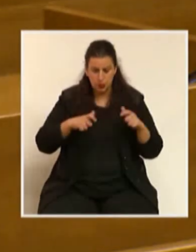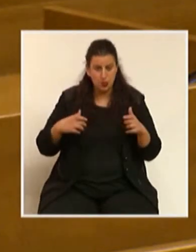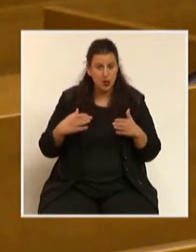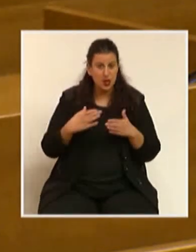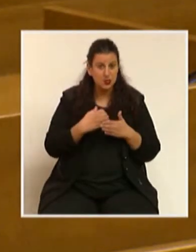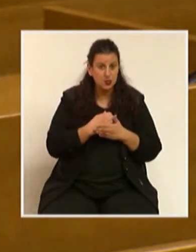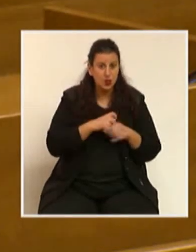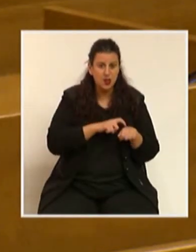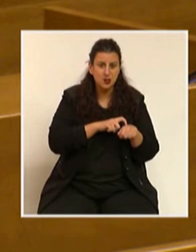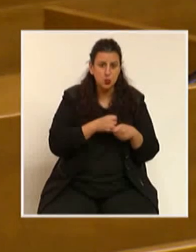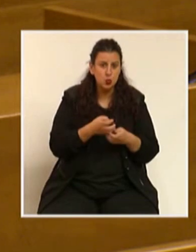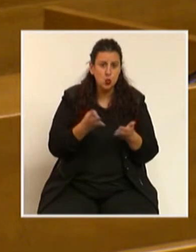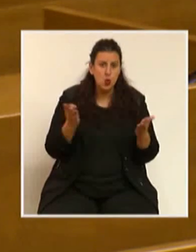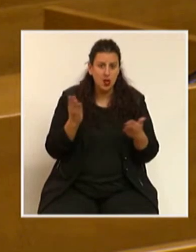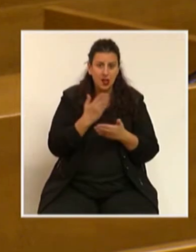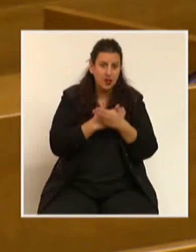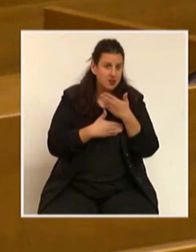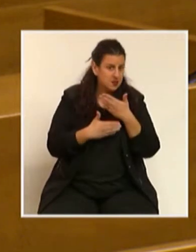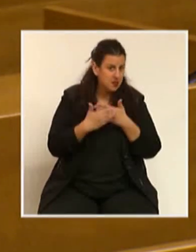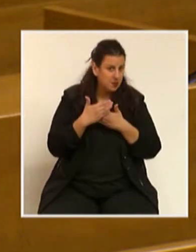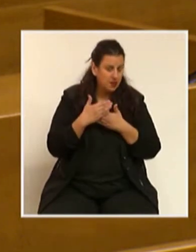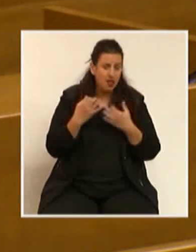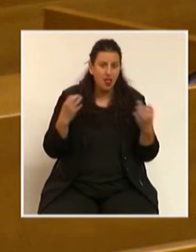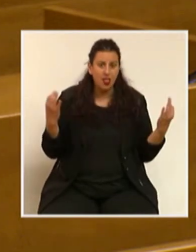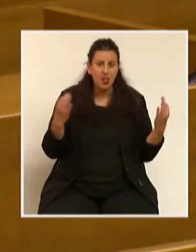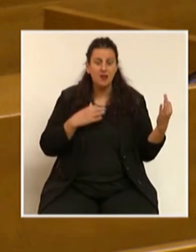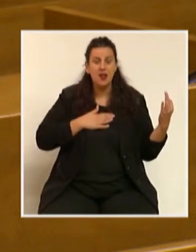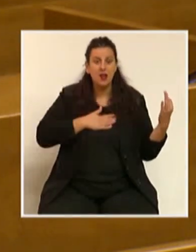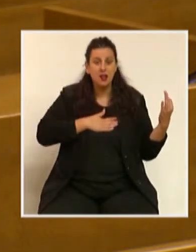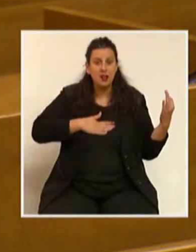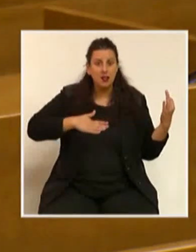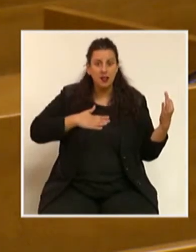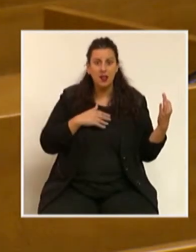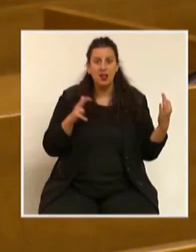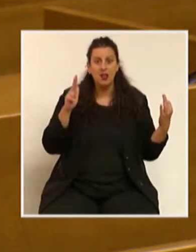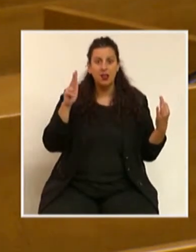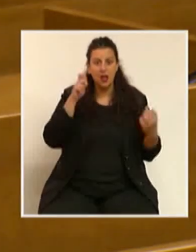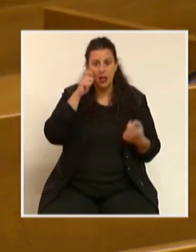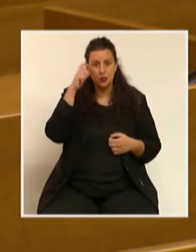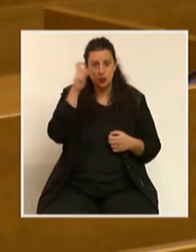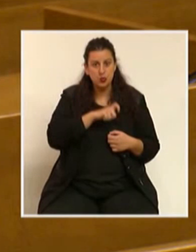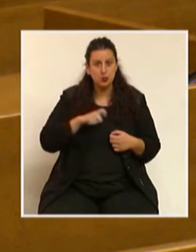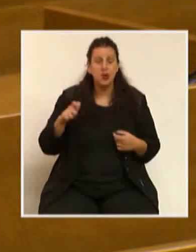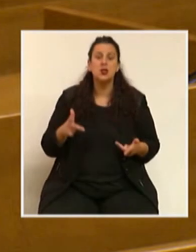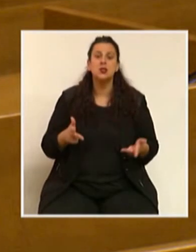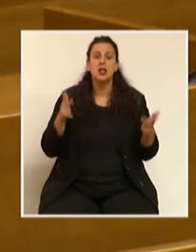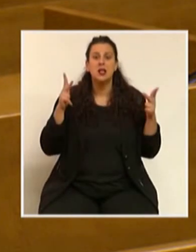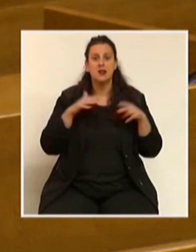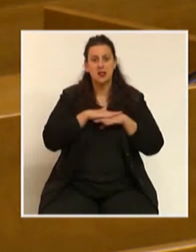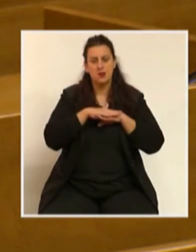de discapacidad deben gozar de todos los derechos humanos y libertades